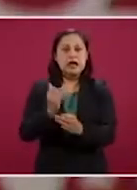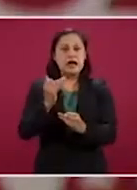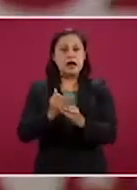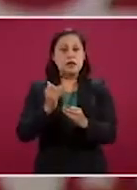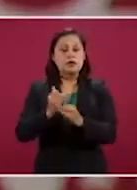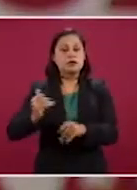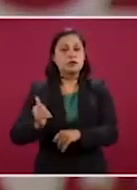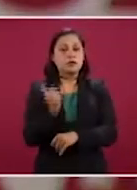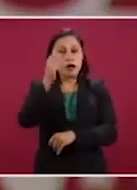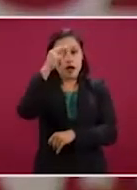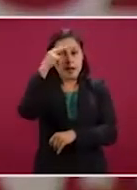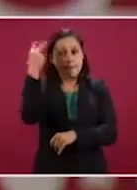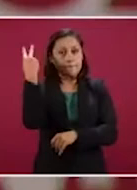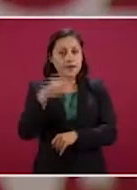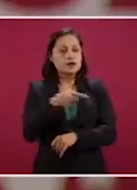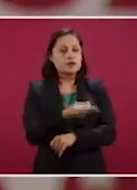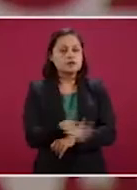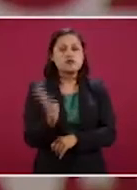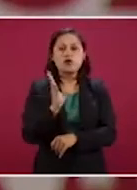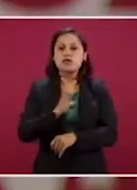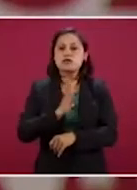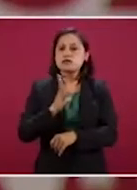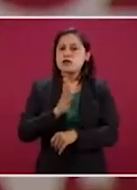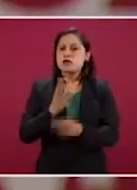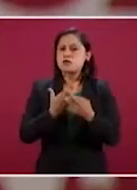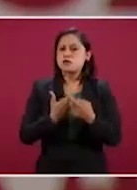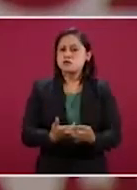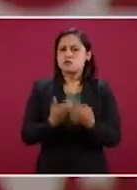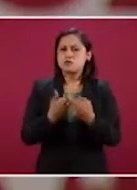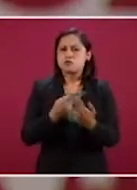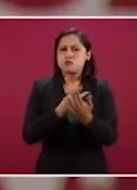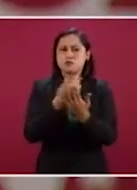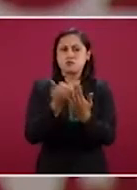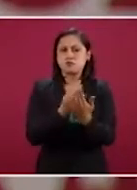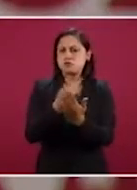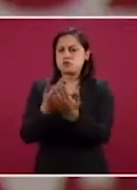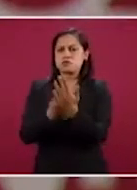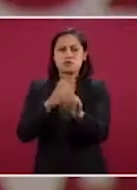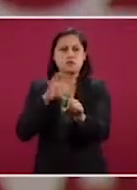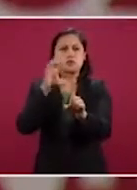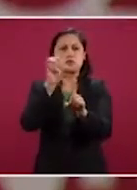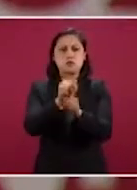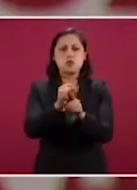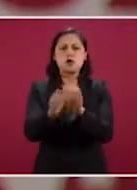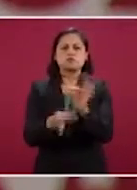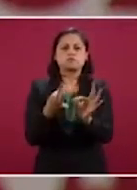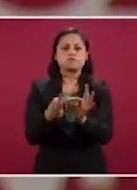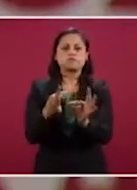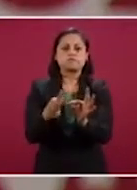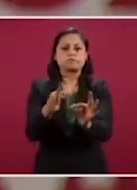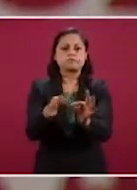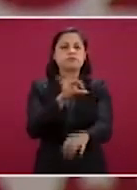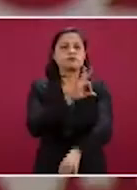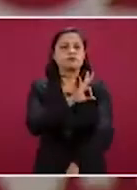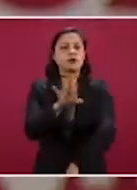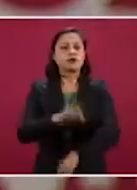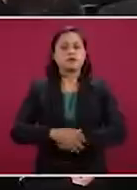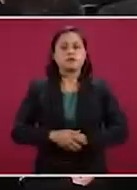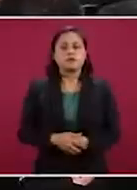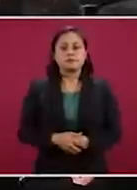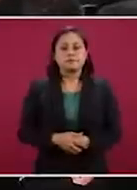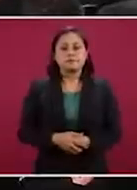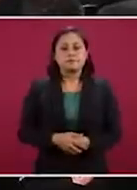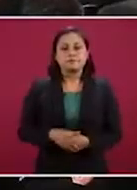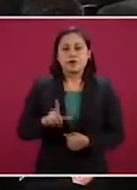países con oportunidad de ofrecer proyectos viables con rendimientos adecuados. Y ya como nos comentó